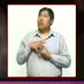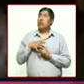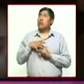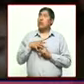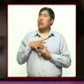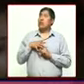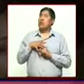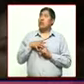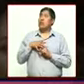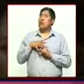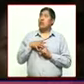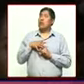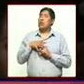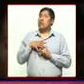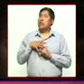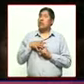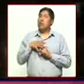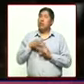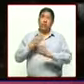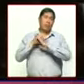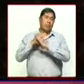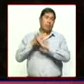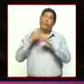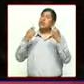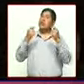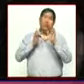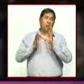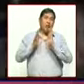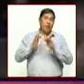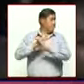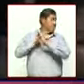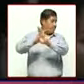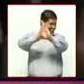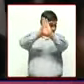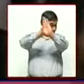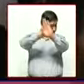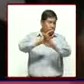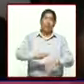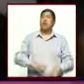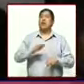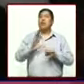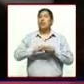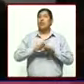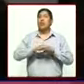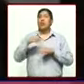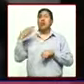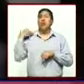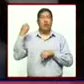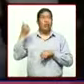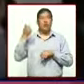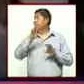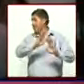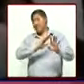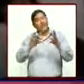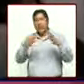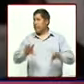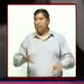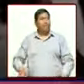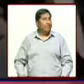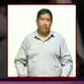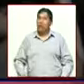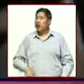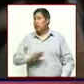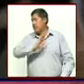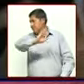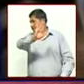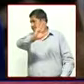no, nos ha negado la palabra, intentamos nuevamente y para una recomendación Coronel, en ese sentido no me permiten. Perfecto,